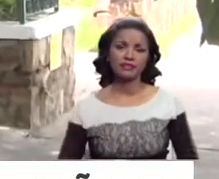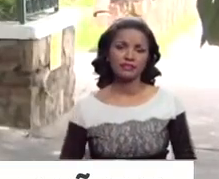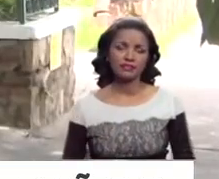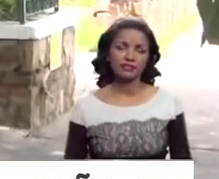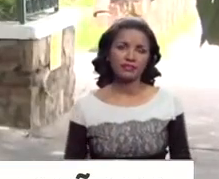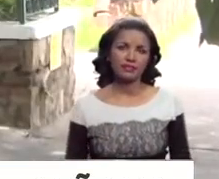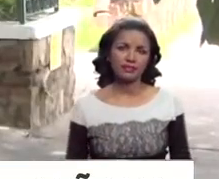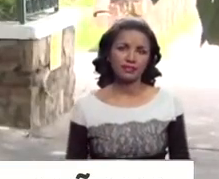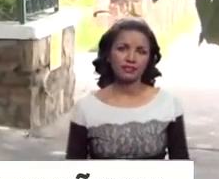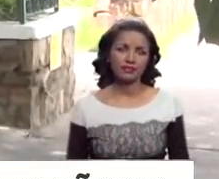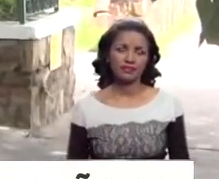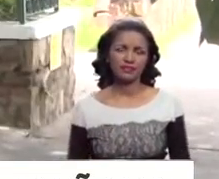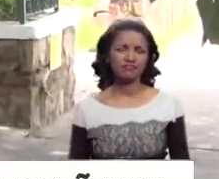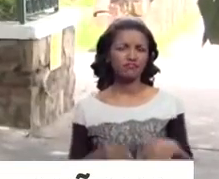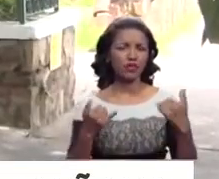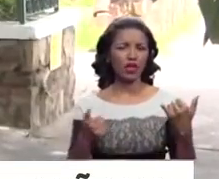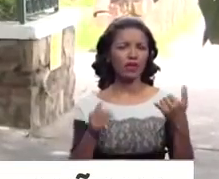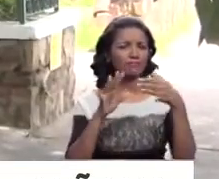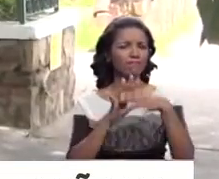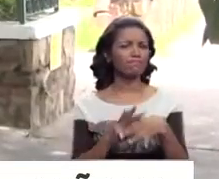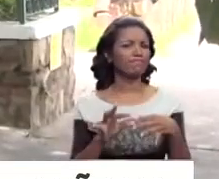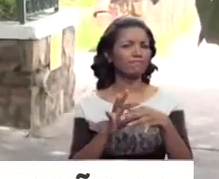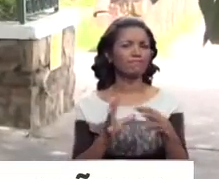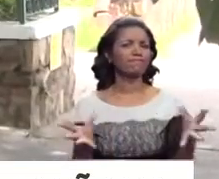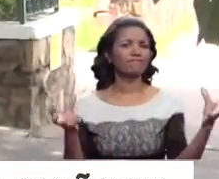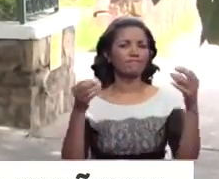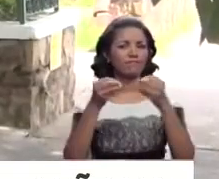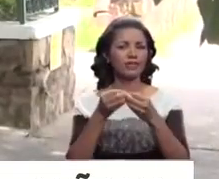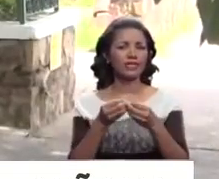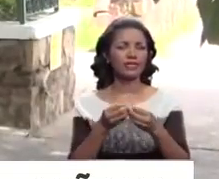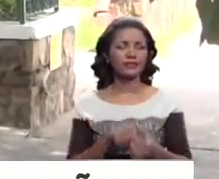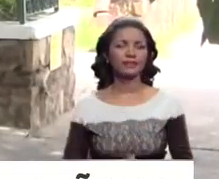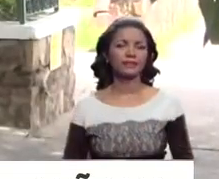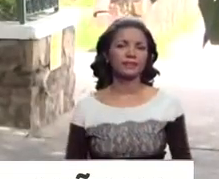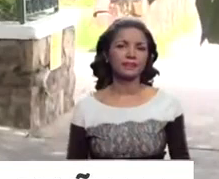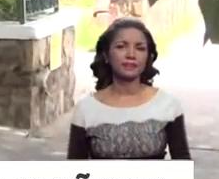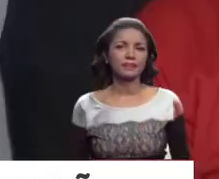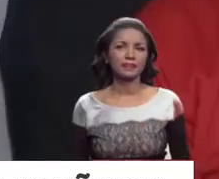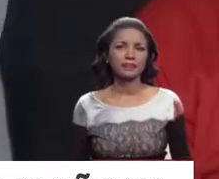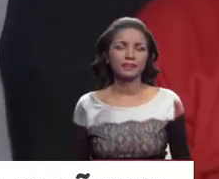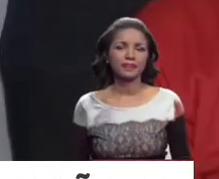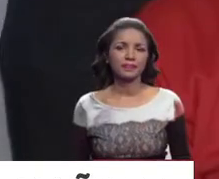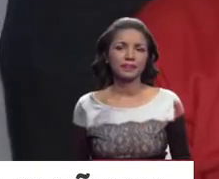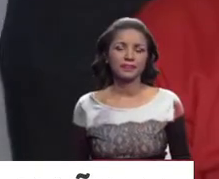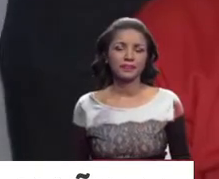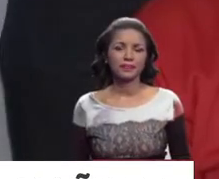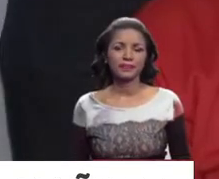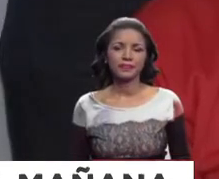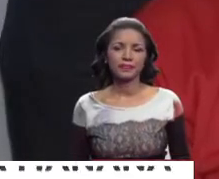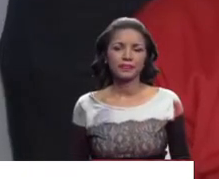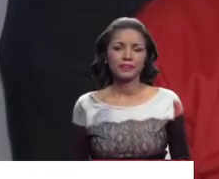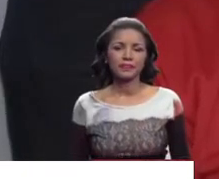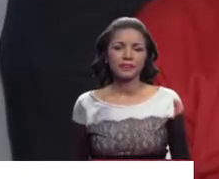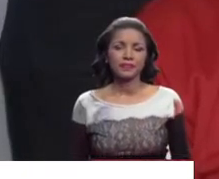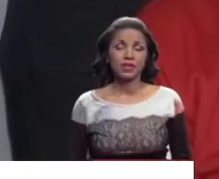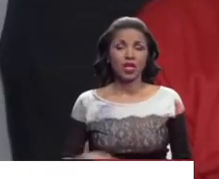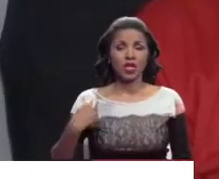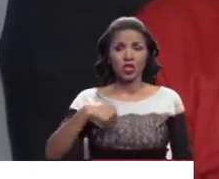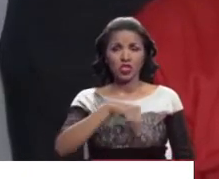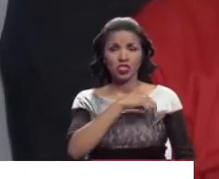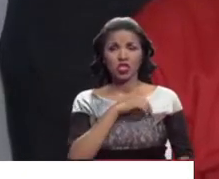de Penonomé. Escuchemos lo que plantearon este día en conferencia de prensa. La Alianza Pueblo